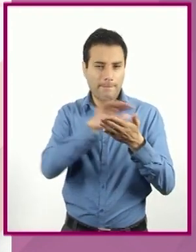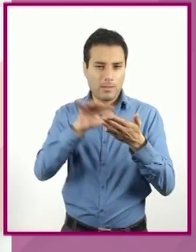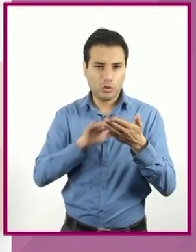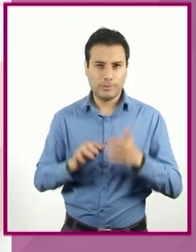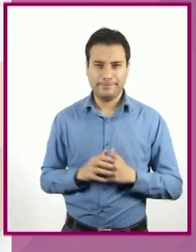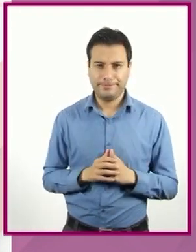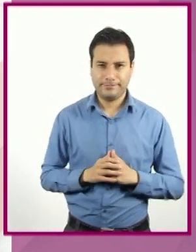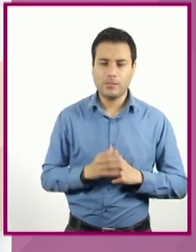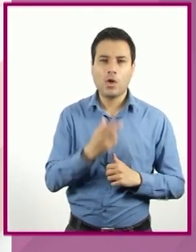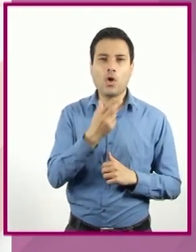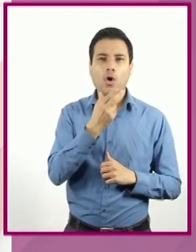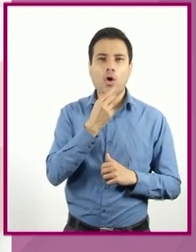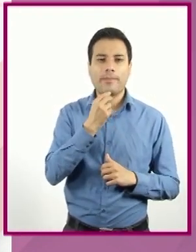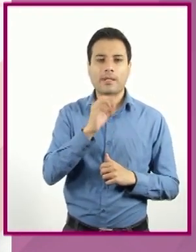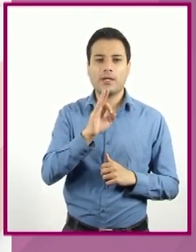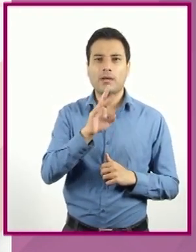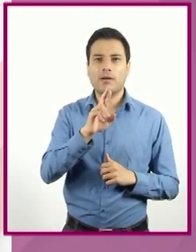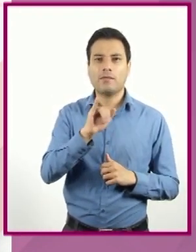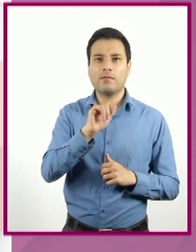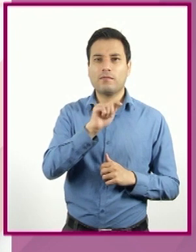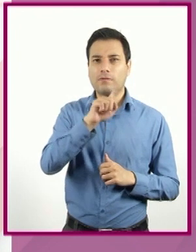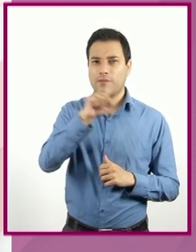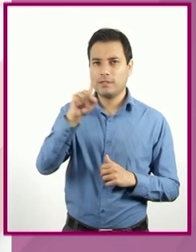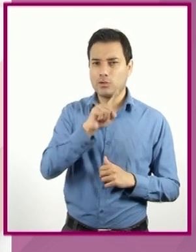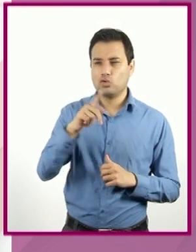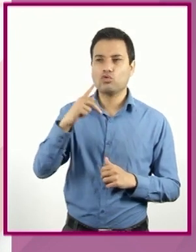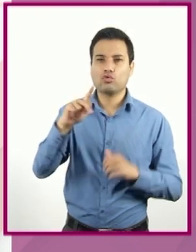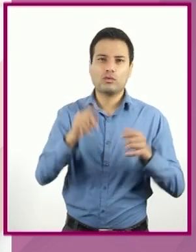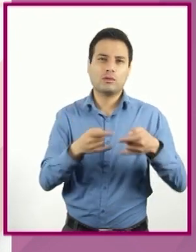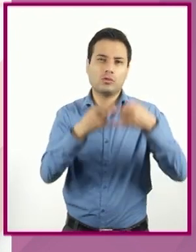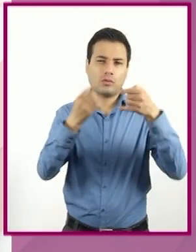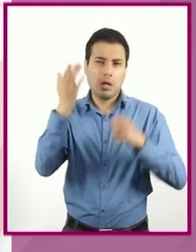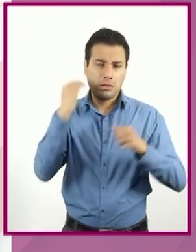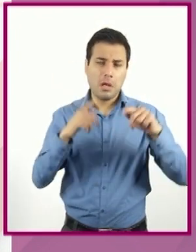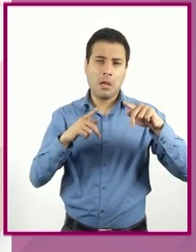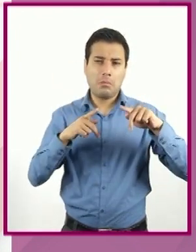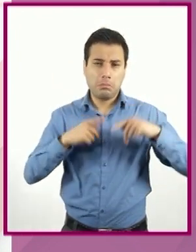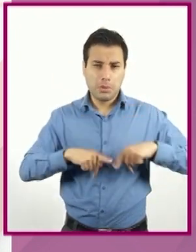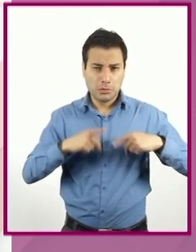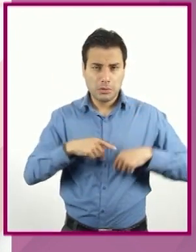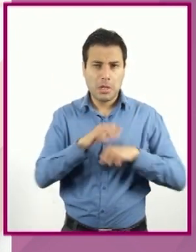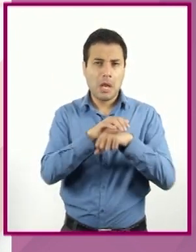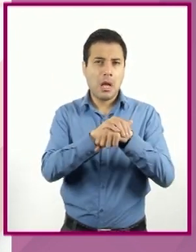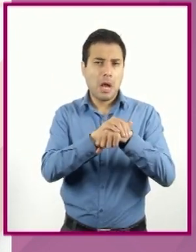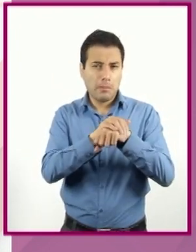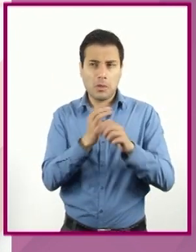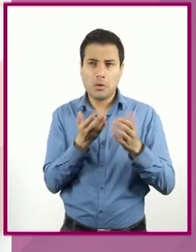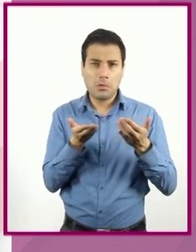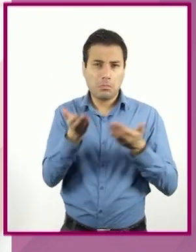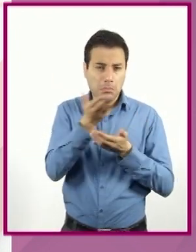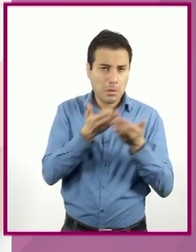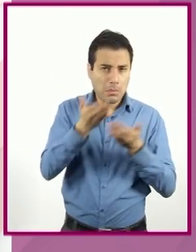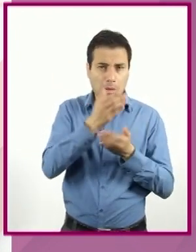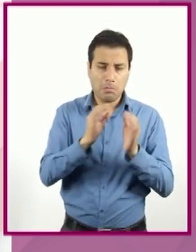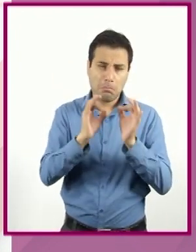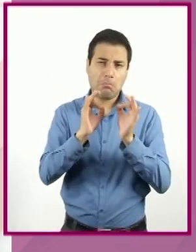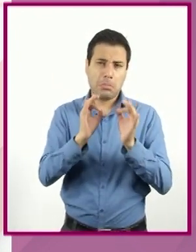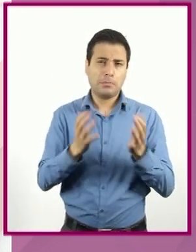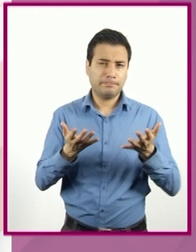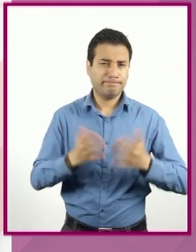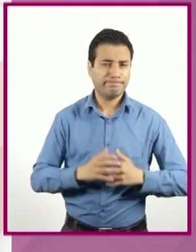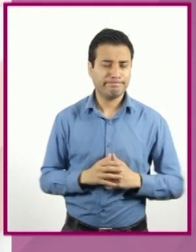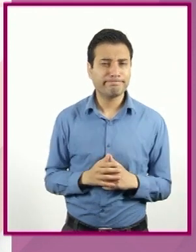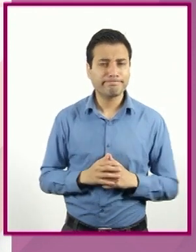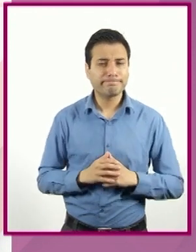Fritz Goldberg. La gente con la que uno tenía buenas relaciones comenzó a llevar inesperadamente la insignia del partido en